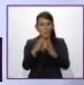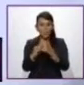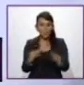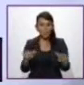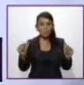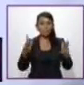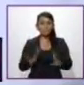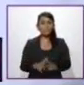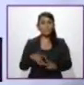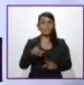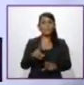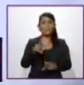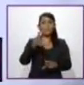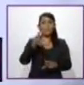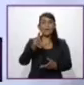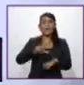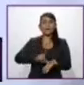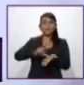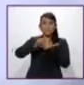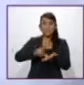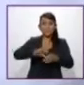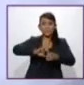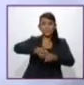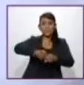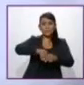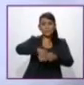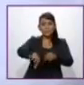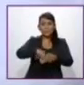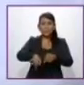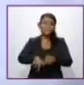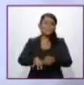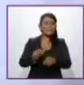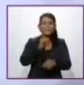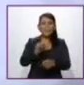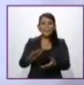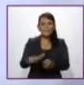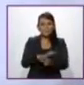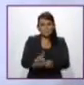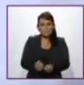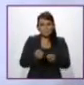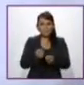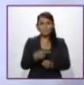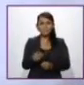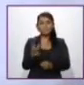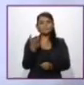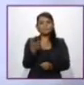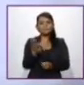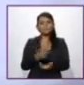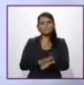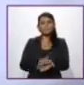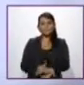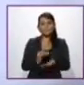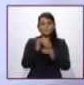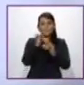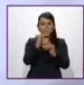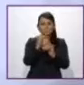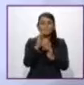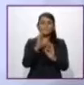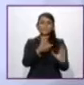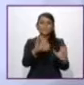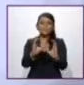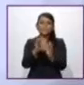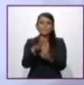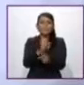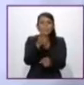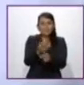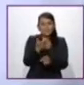desperdiciar un solo litro. La principal apuesta será tu economía. Queremos cumplirte para que te alcance. Si nos das tu